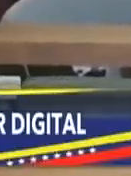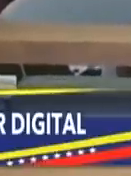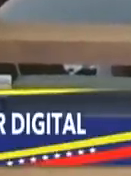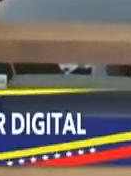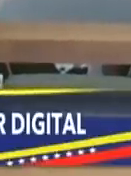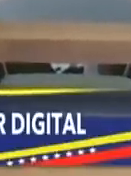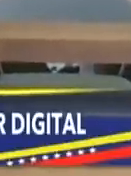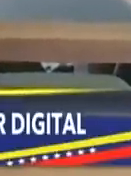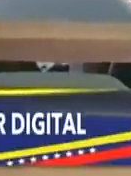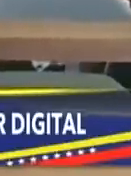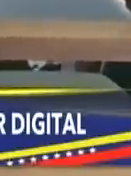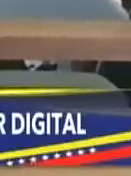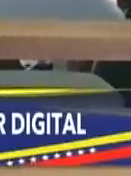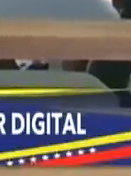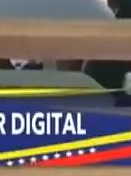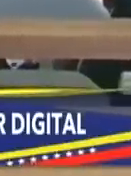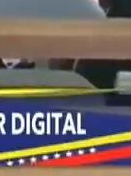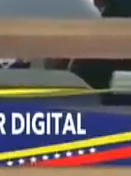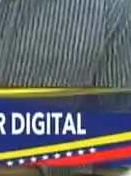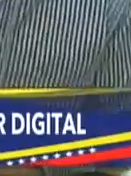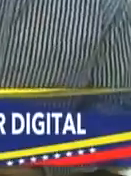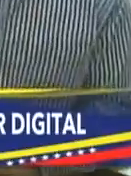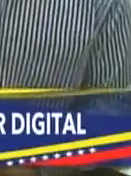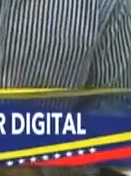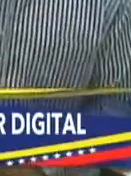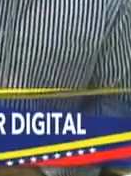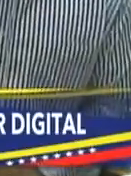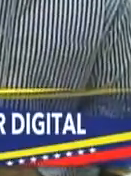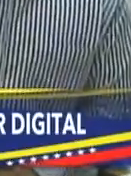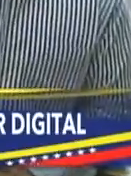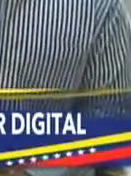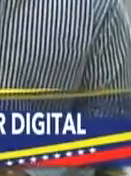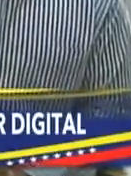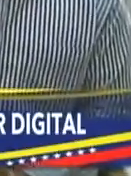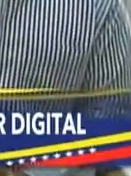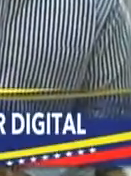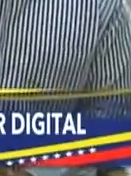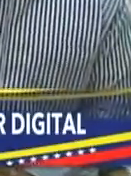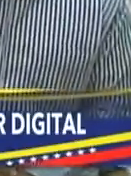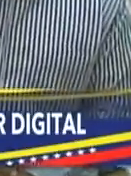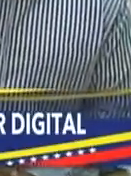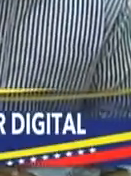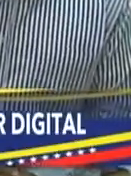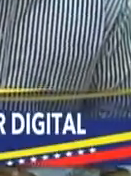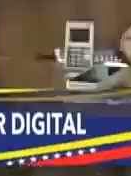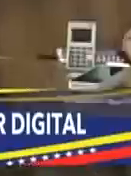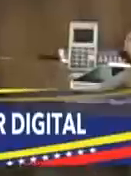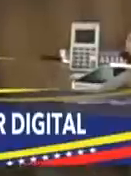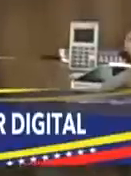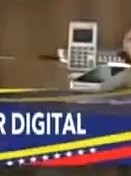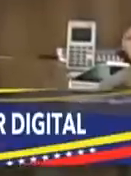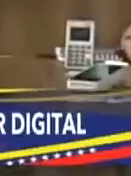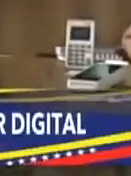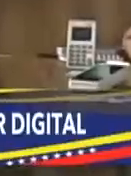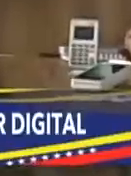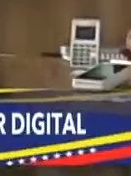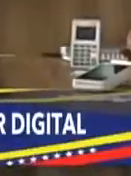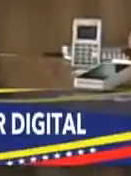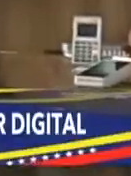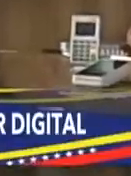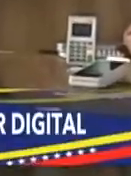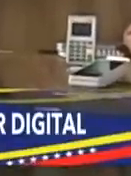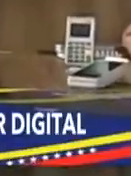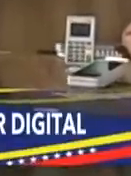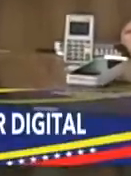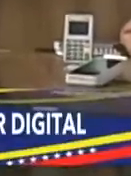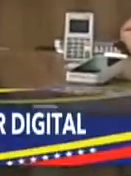Muchas gracias. Joel, explícale al presidente cuál es tu emprendimiento. Bueno, mi señor presidente, mi emprendimiento